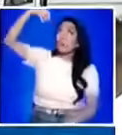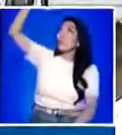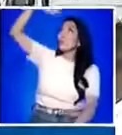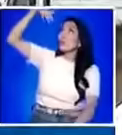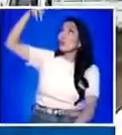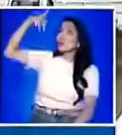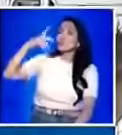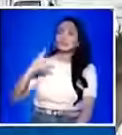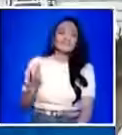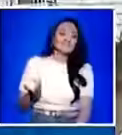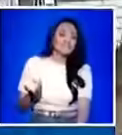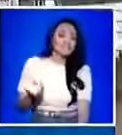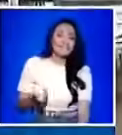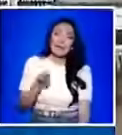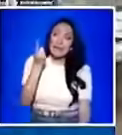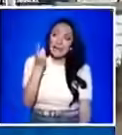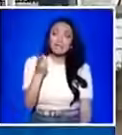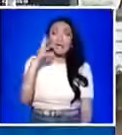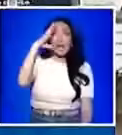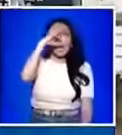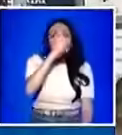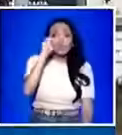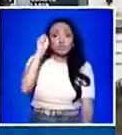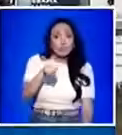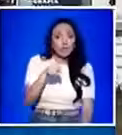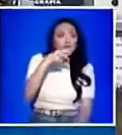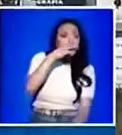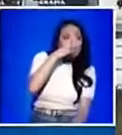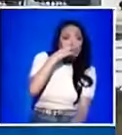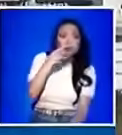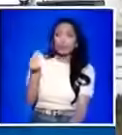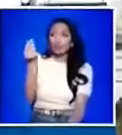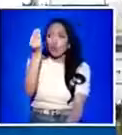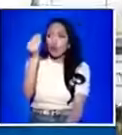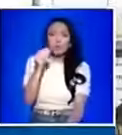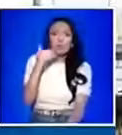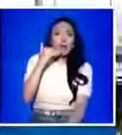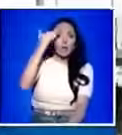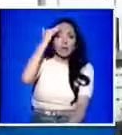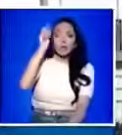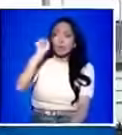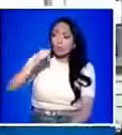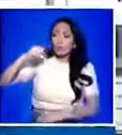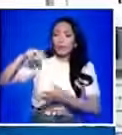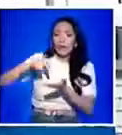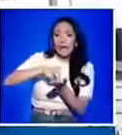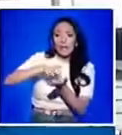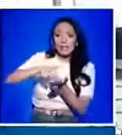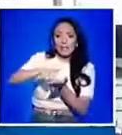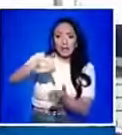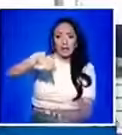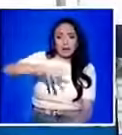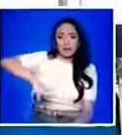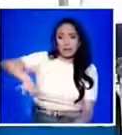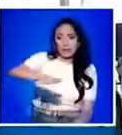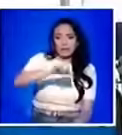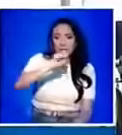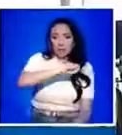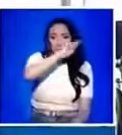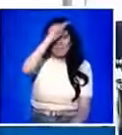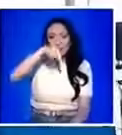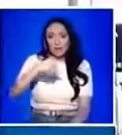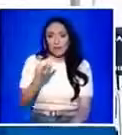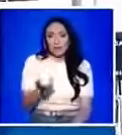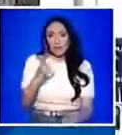definitivamente permite que en la noche puedan niños, jóvenes, personas de la tercera edad venir acá